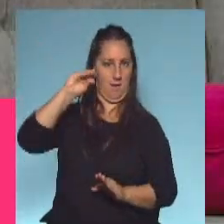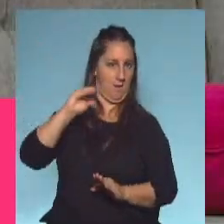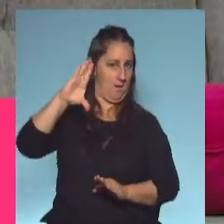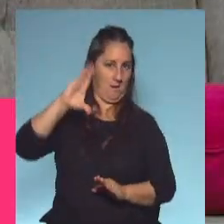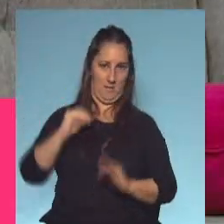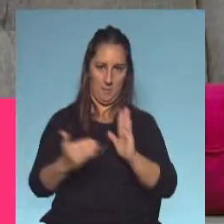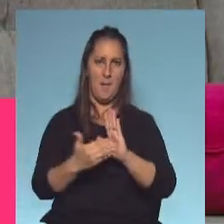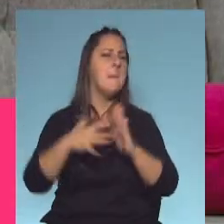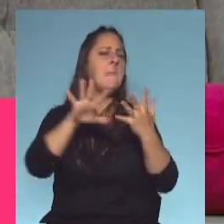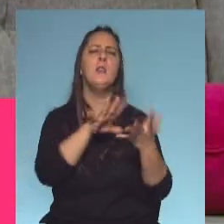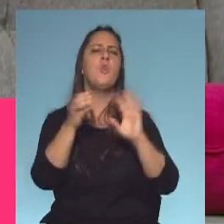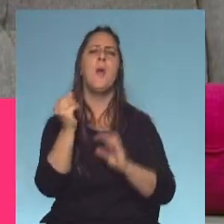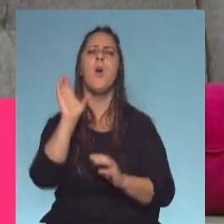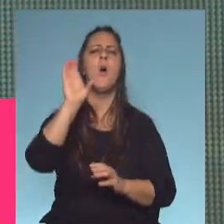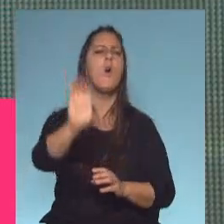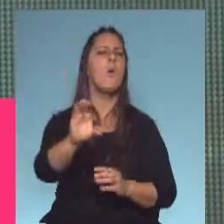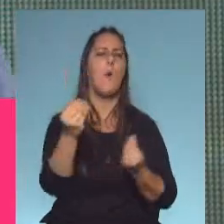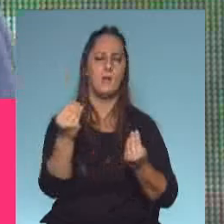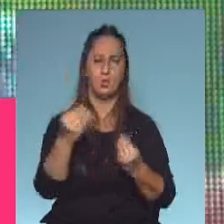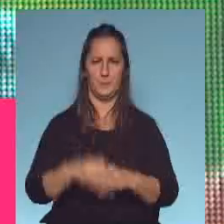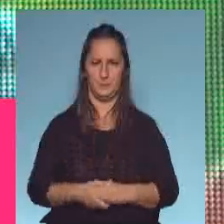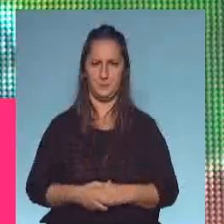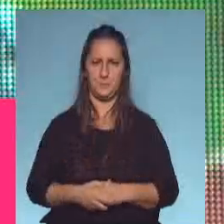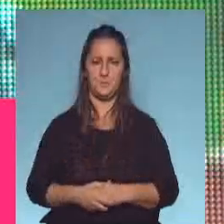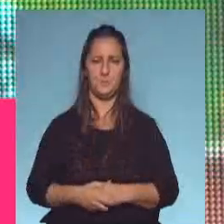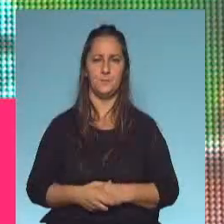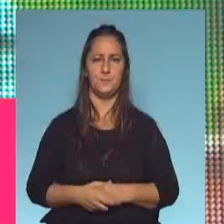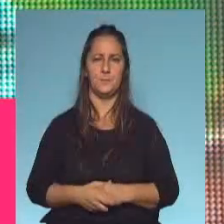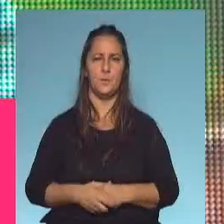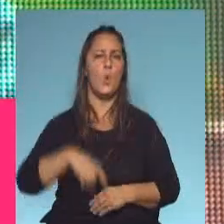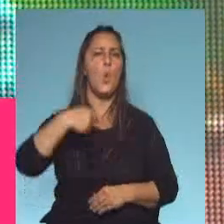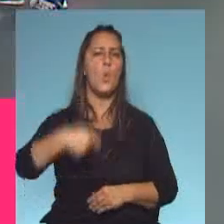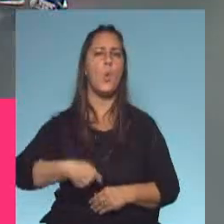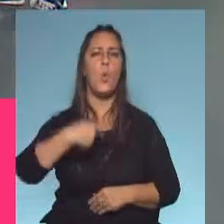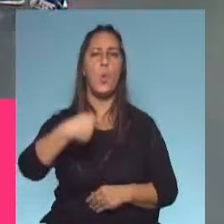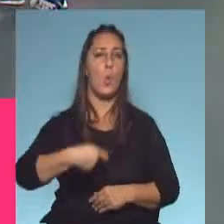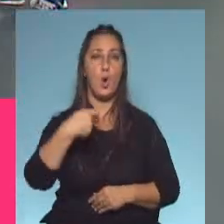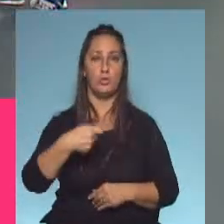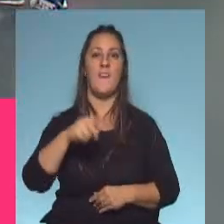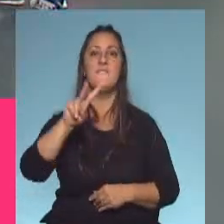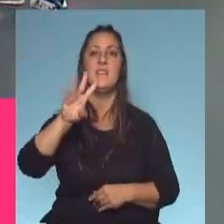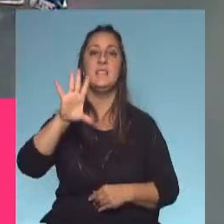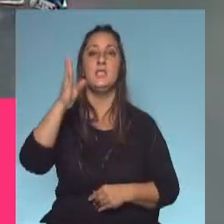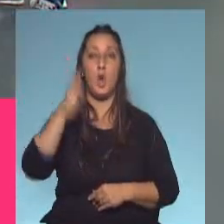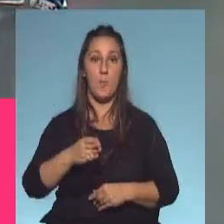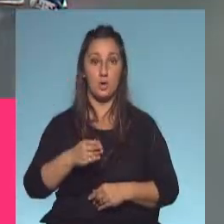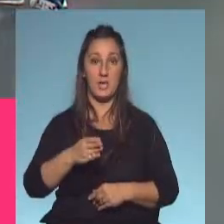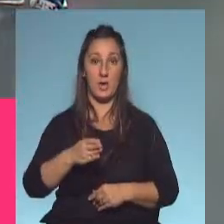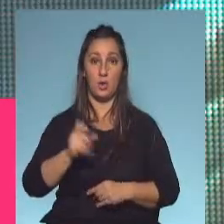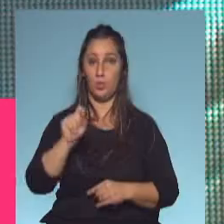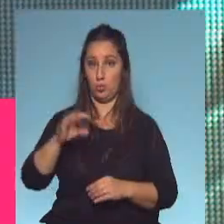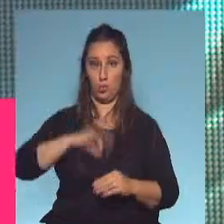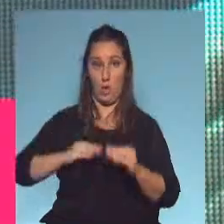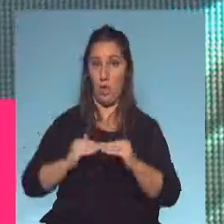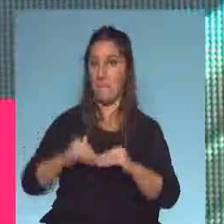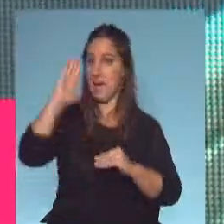dan aproximadamente? A ver, la cuota va a ser nunca puede exceder el 25% de lo que vos ganás